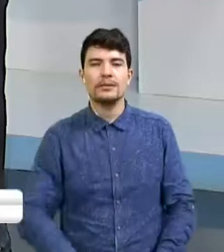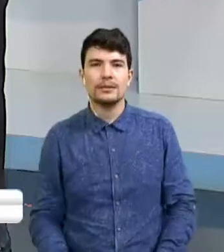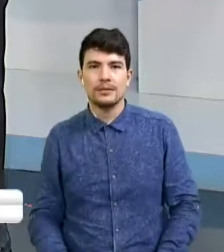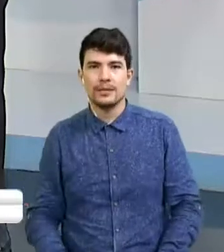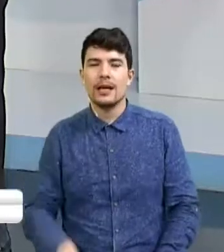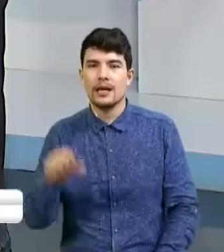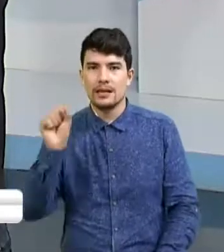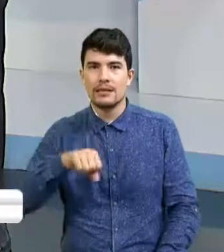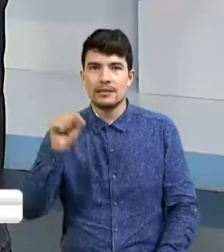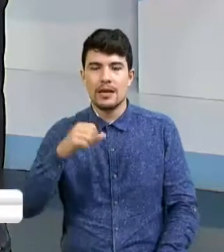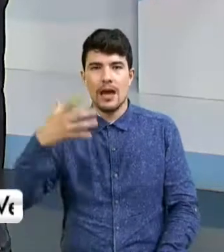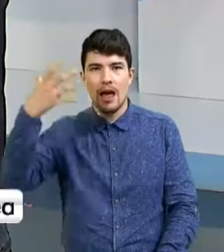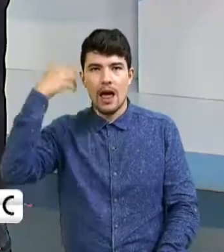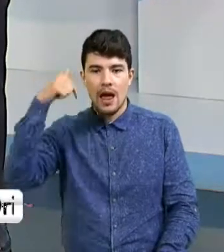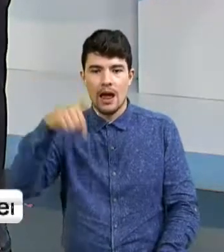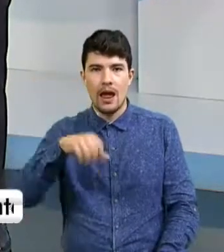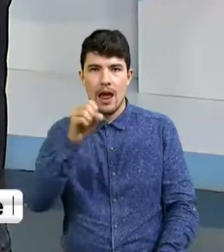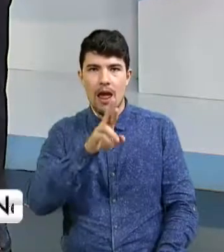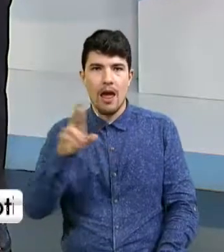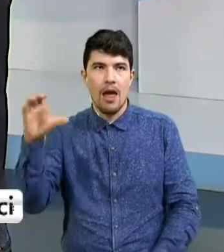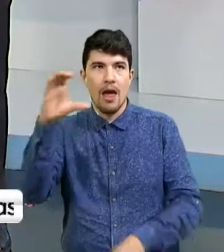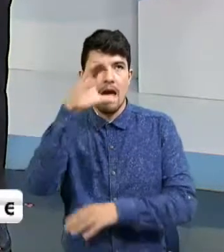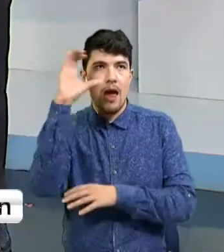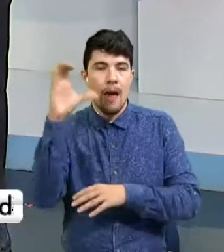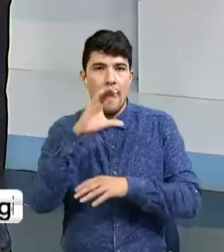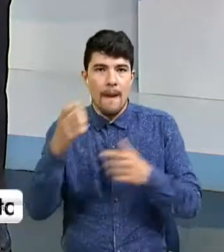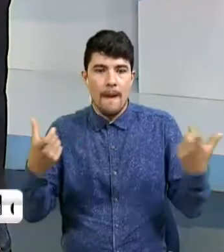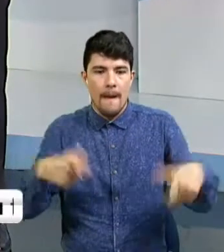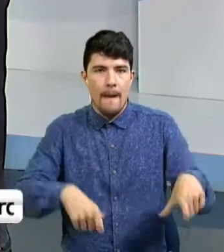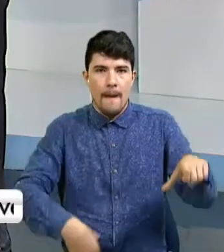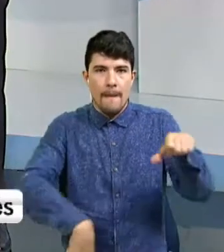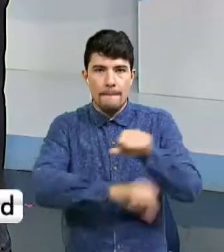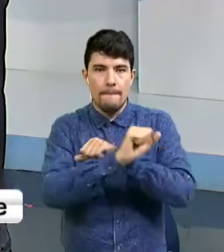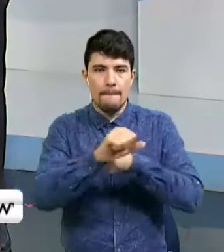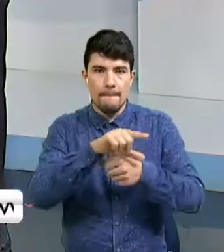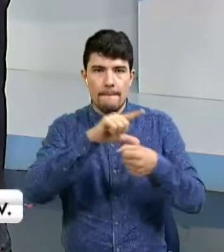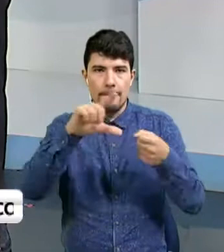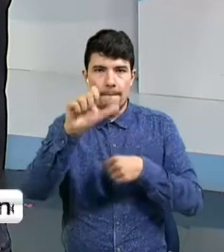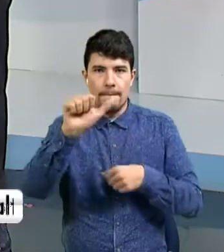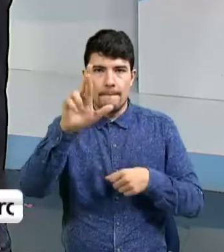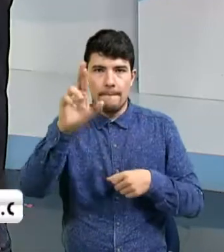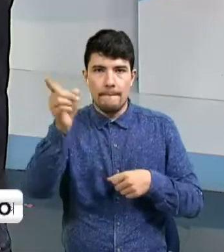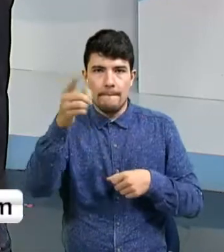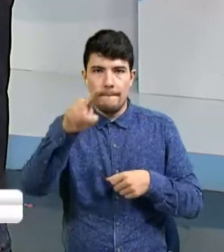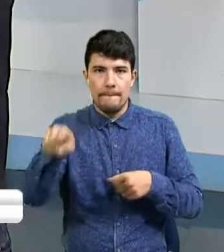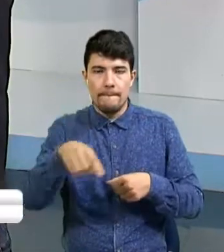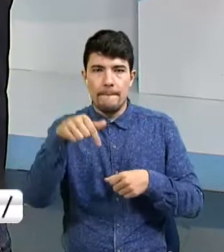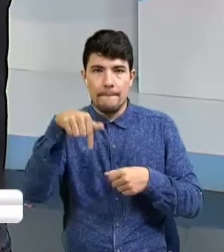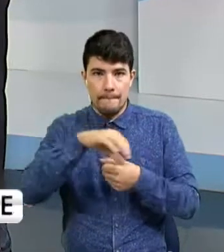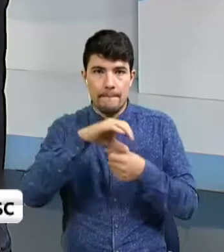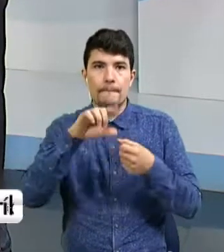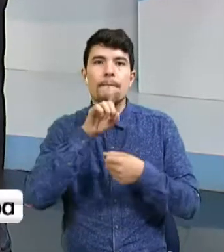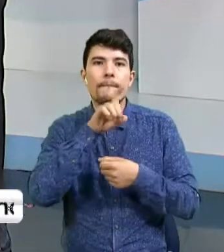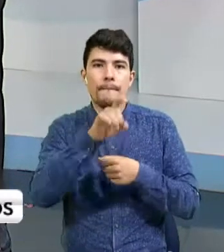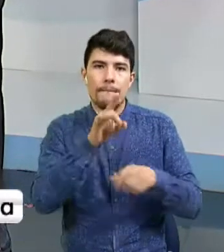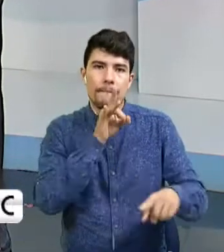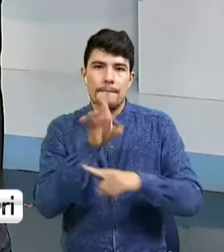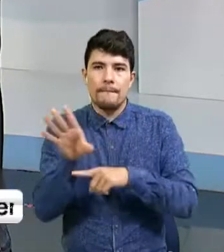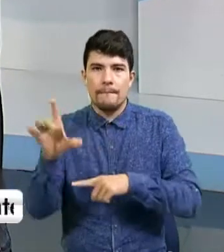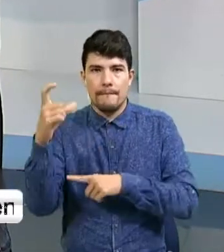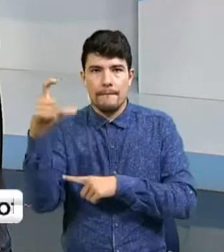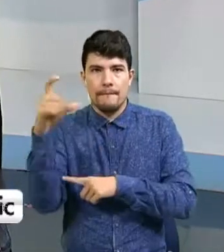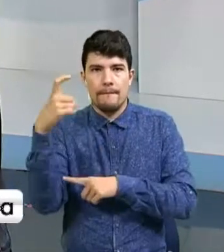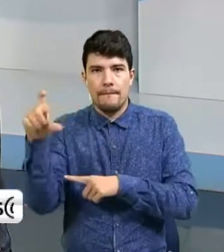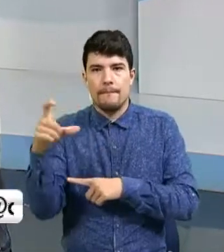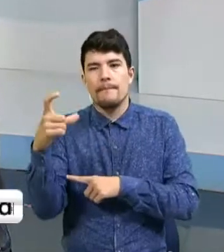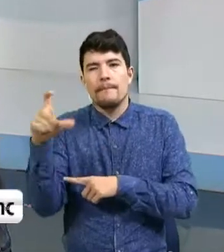y el clásico del oriente colombiano para la disciplina del fútbol sala en la liga argos fue para el real bucaramanga que venció al cúcuta niza y quedó muy cerca de